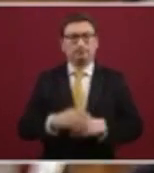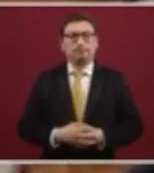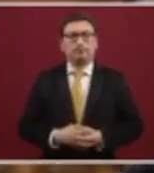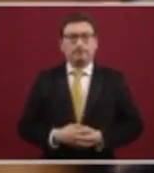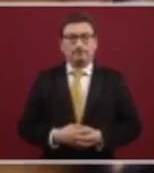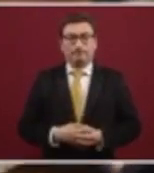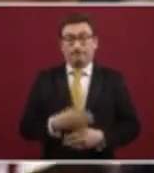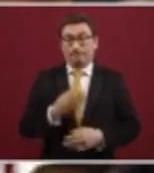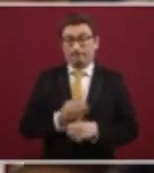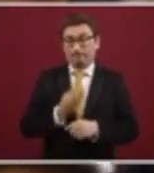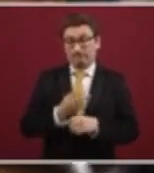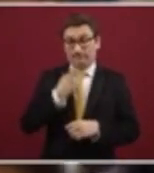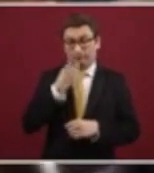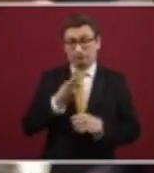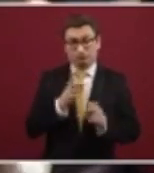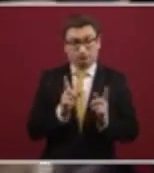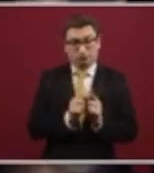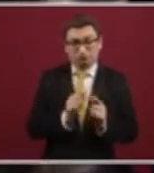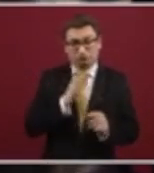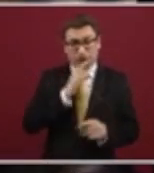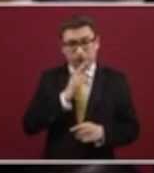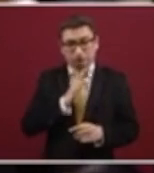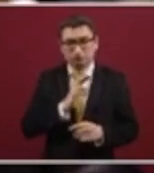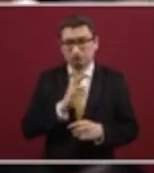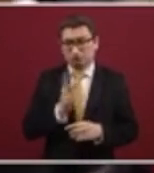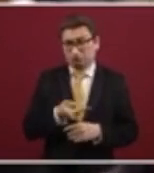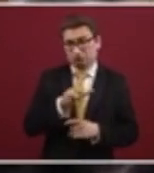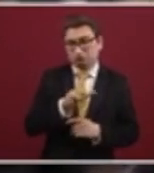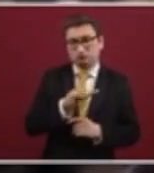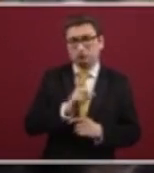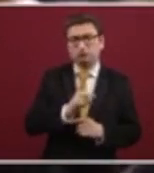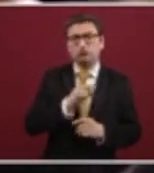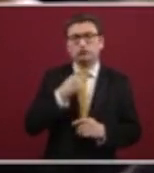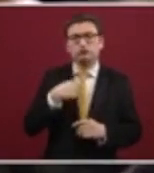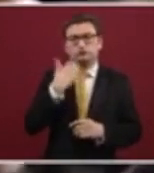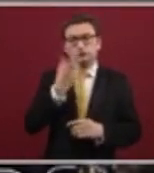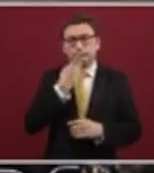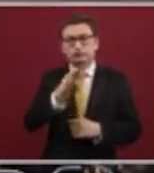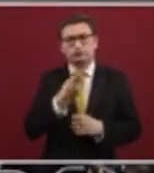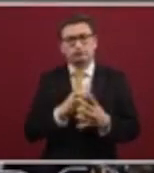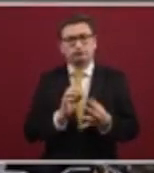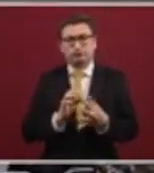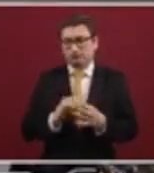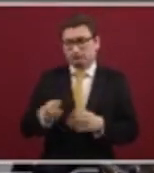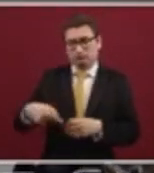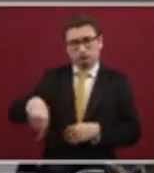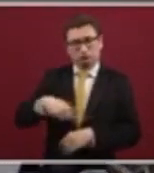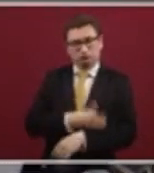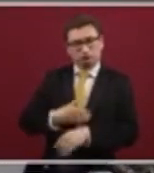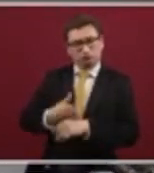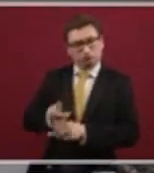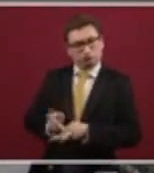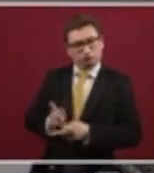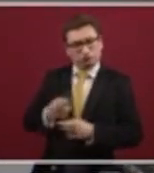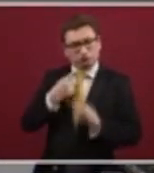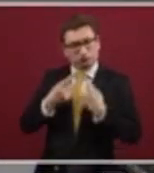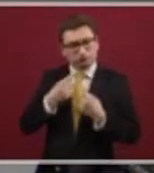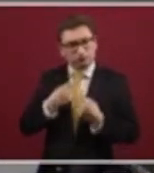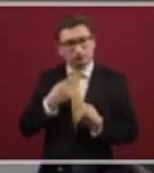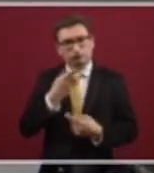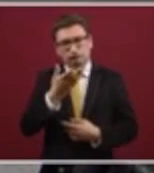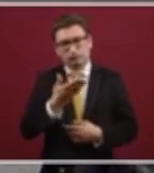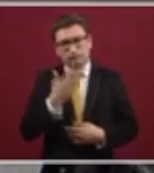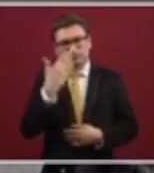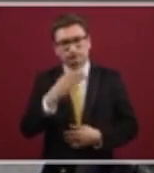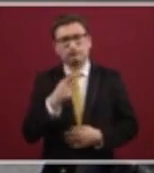Hablamos rápidamente de esto, es más que una pregunta, una reflexión que me permito hacer aquí con los compañeros de los medios y su alta investidura